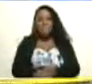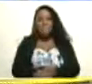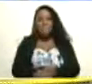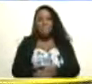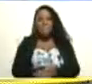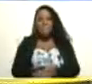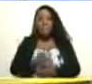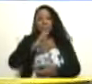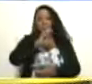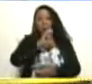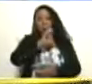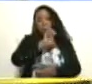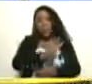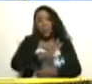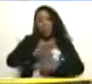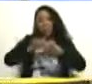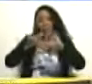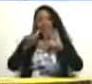46.